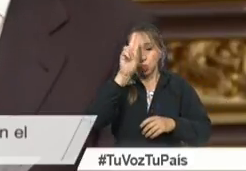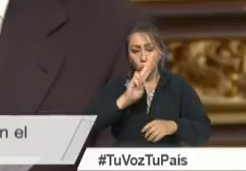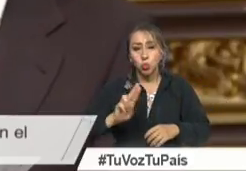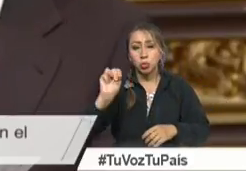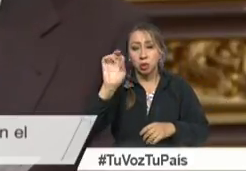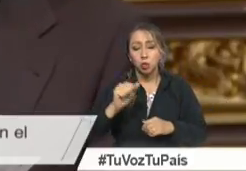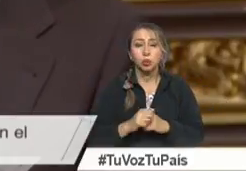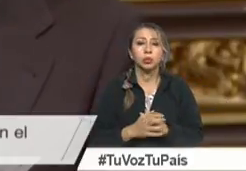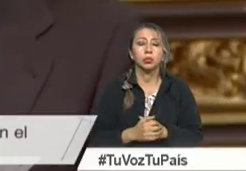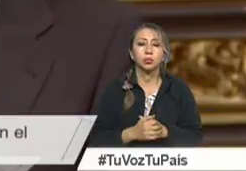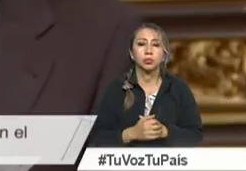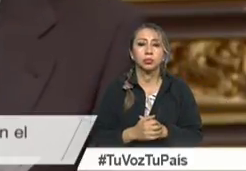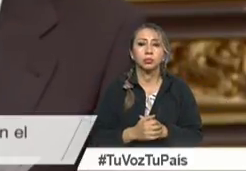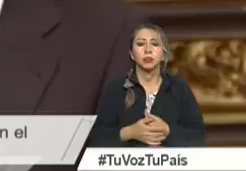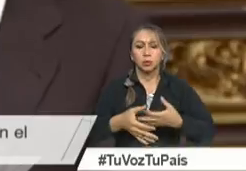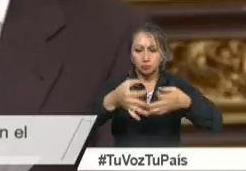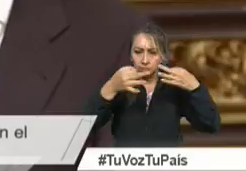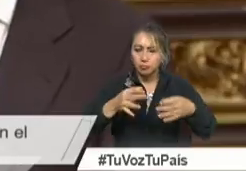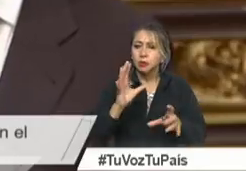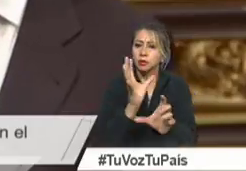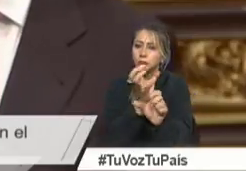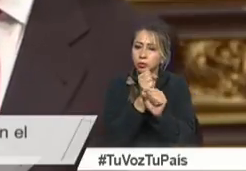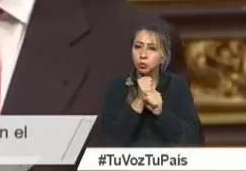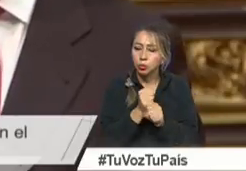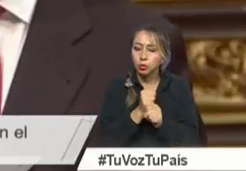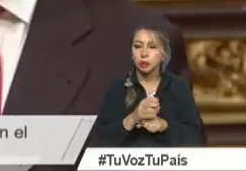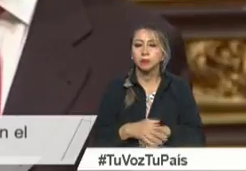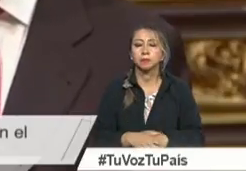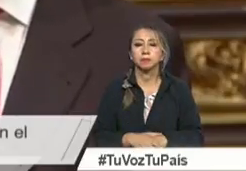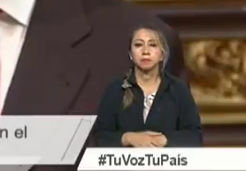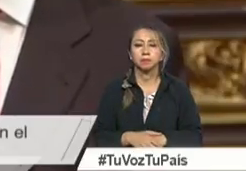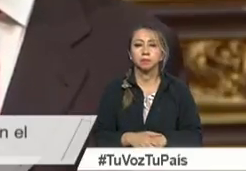proporcionen suficiente certeza y seguridad añadía